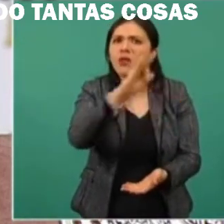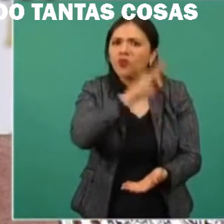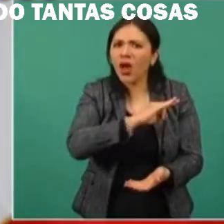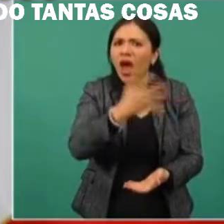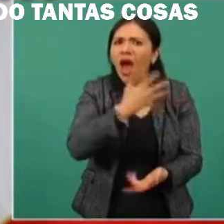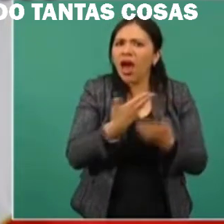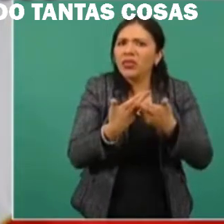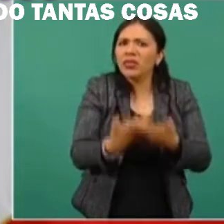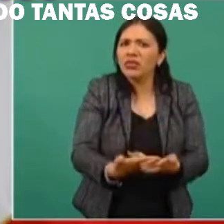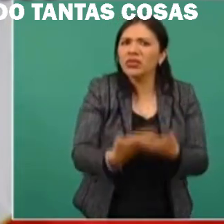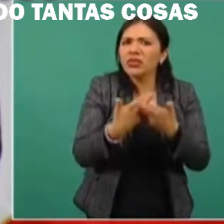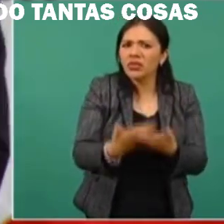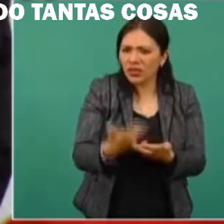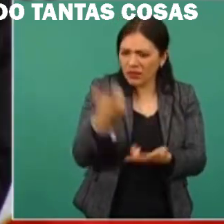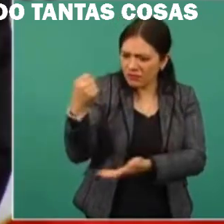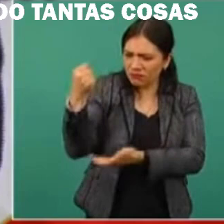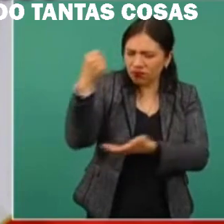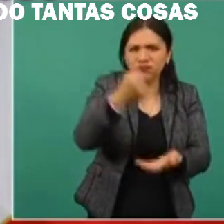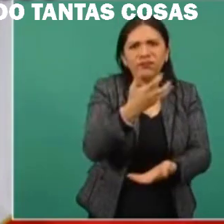lo contempla,